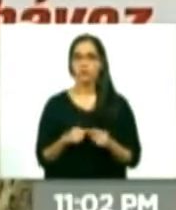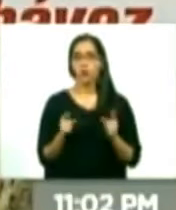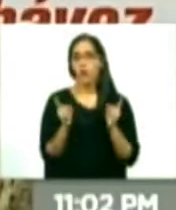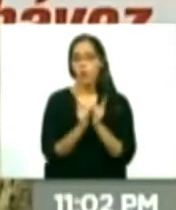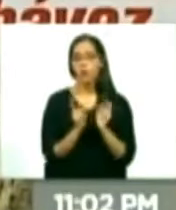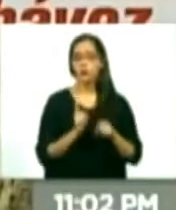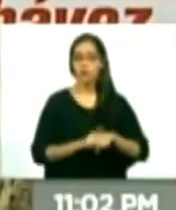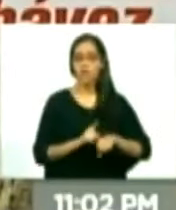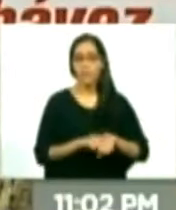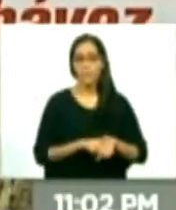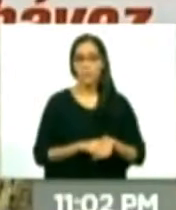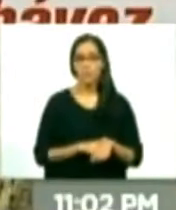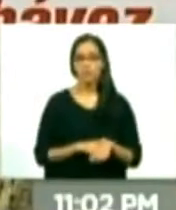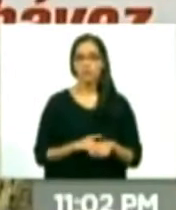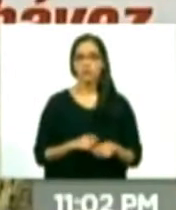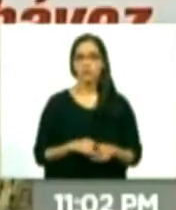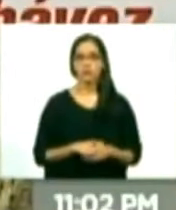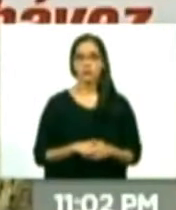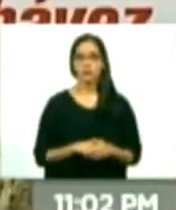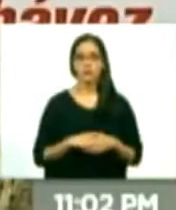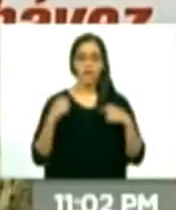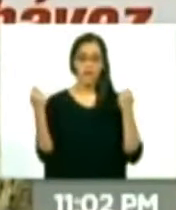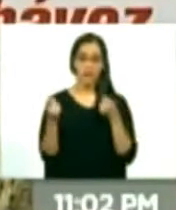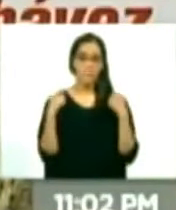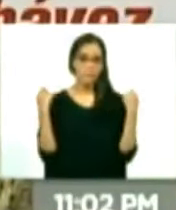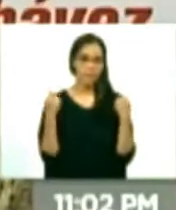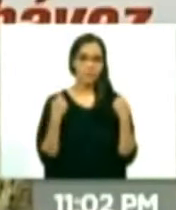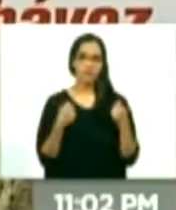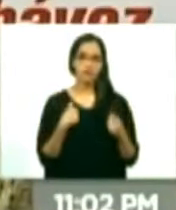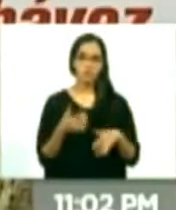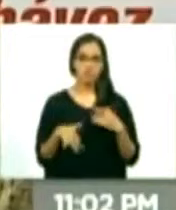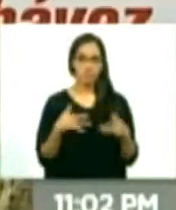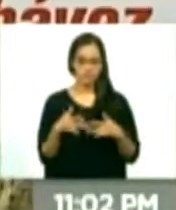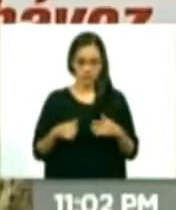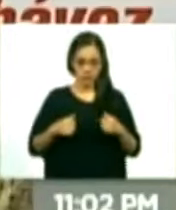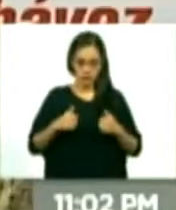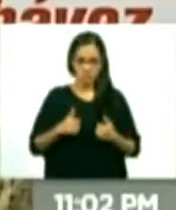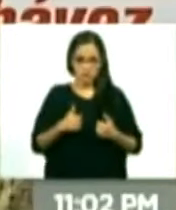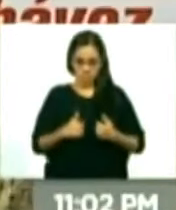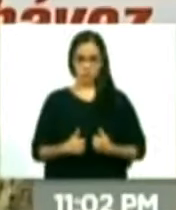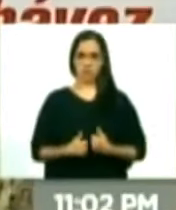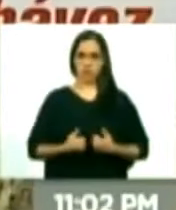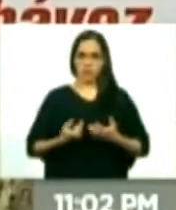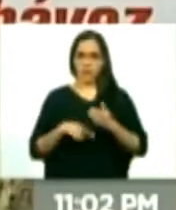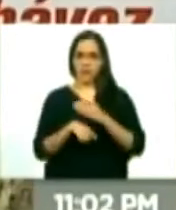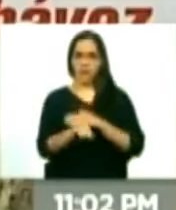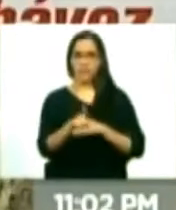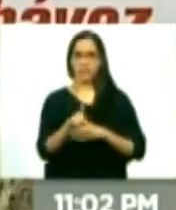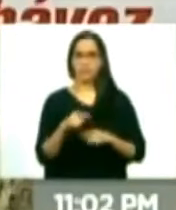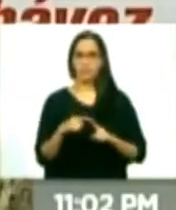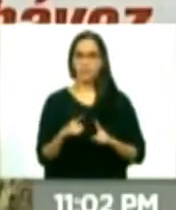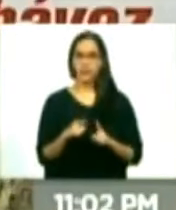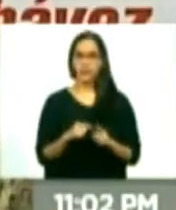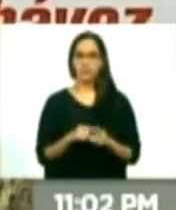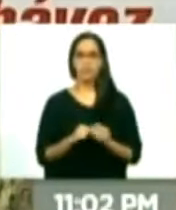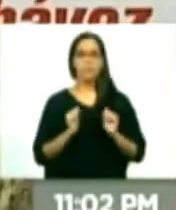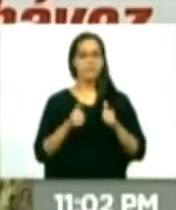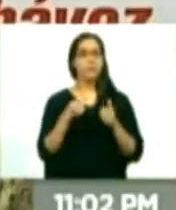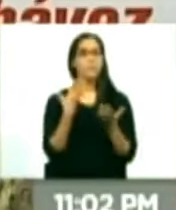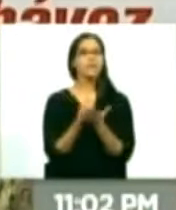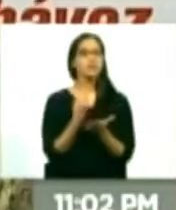corto tiempo, ¿no?, de la campaña y que yo me sintiera con condiciones de ir. Pero arrancamos por aquí, por Maturín,